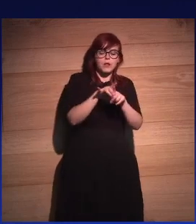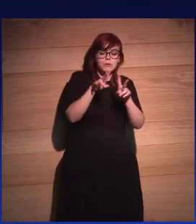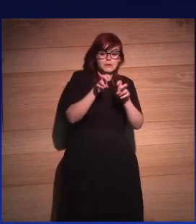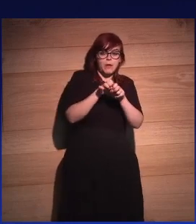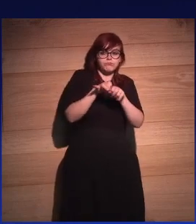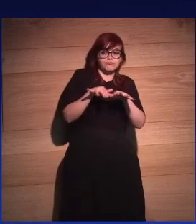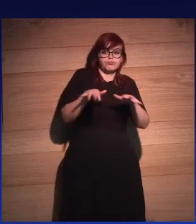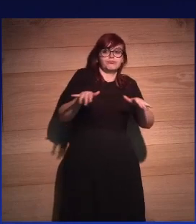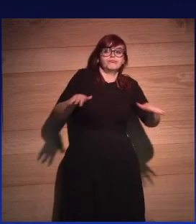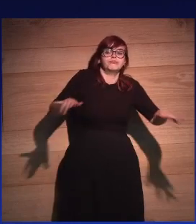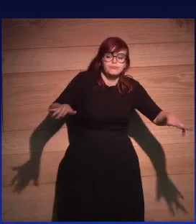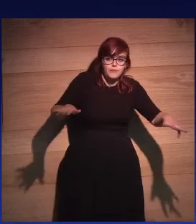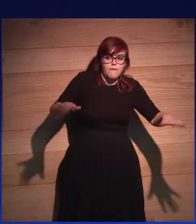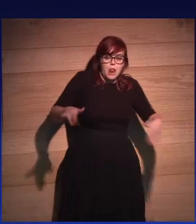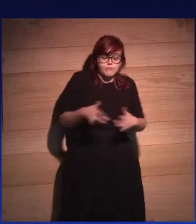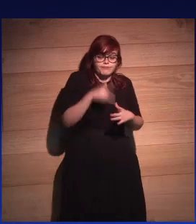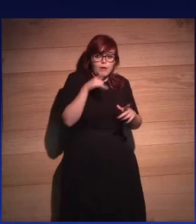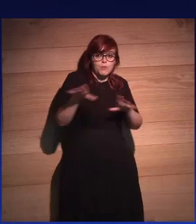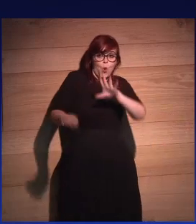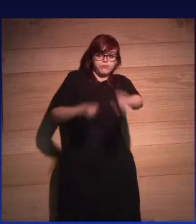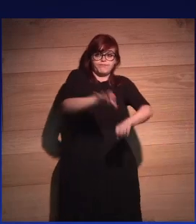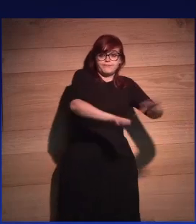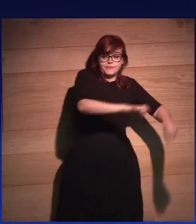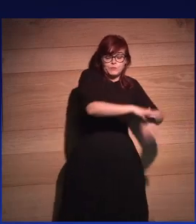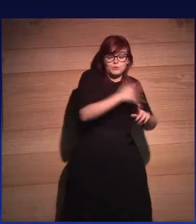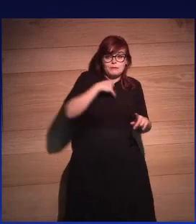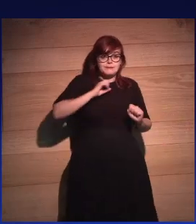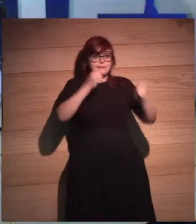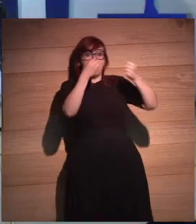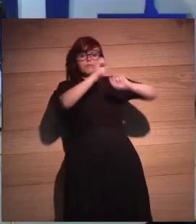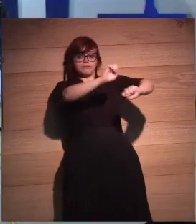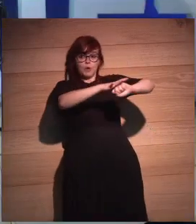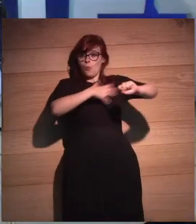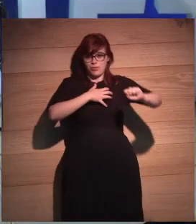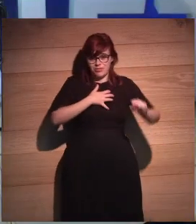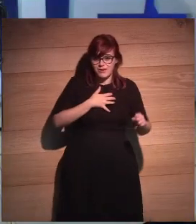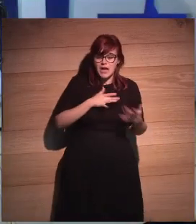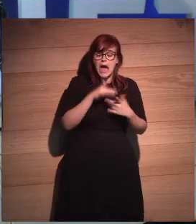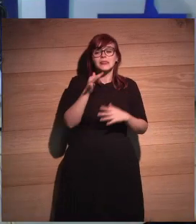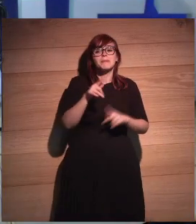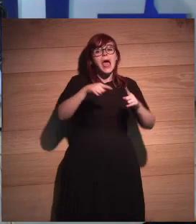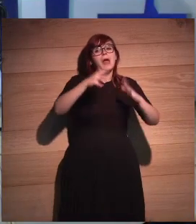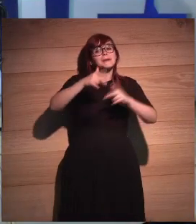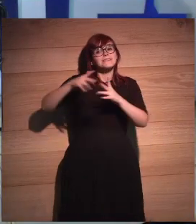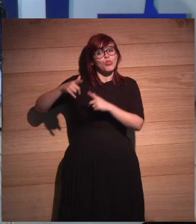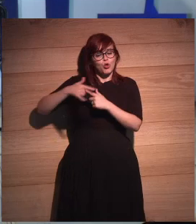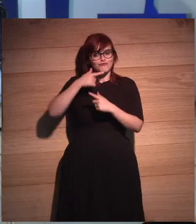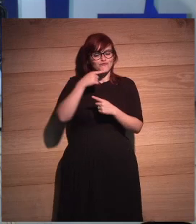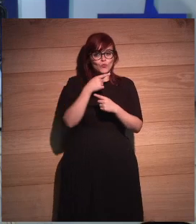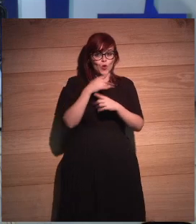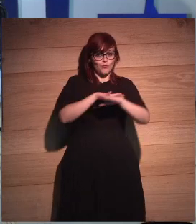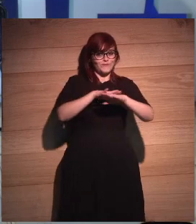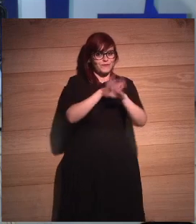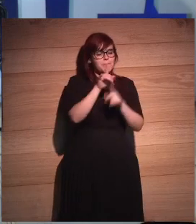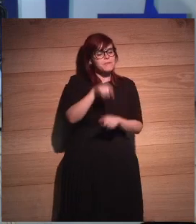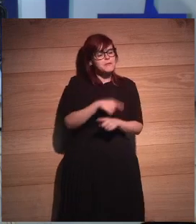cada vez es como más difícil librarse de ellos. Bueno, y de hecho se están empezando a integrar en las administraciones, ¿no? Porque